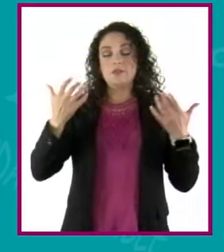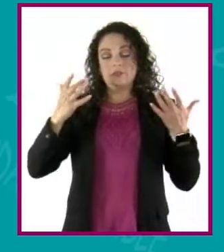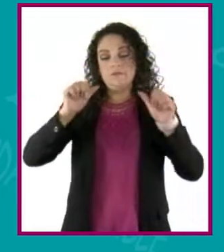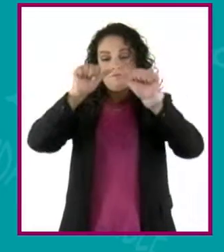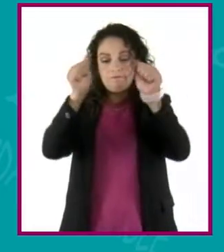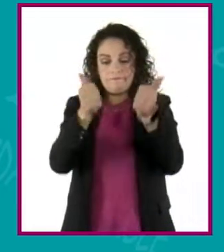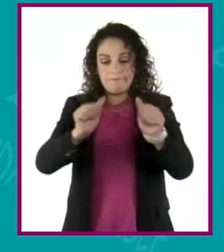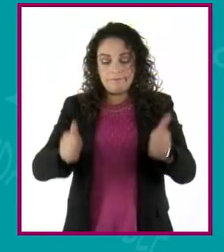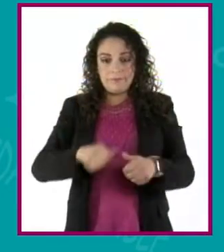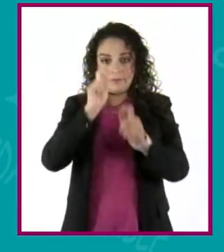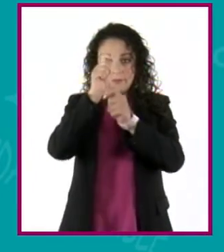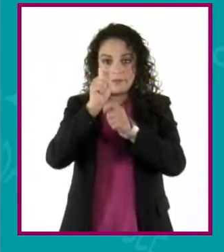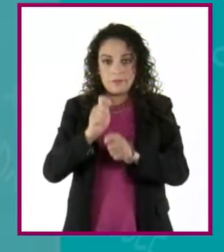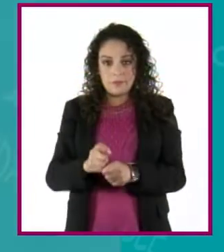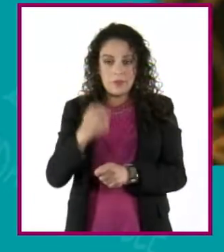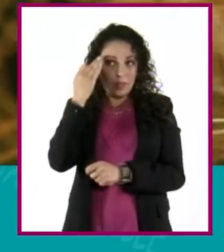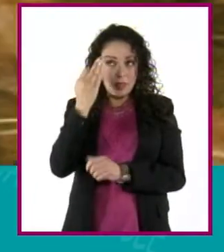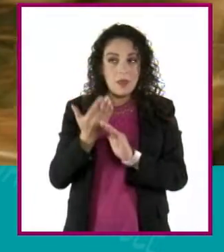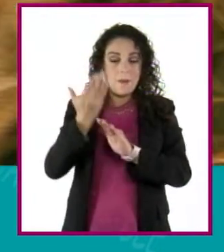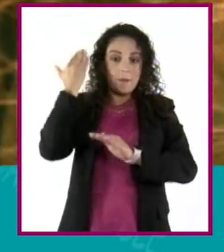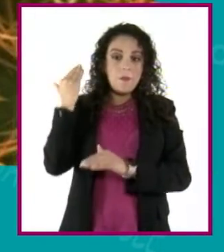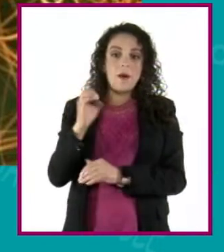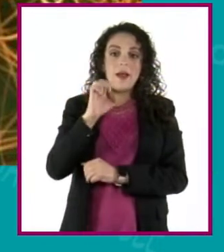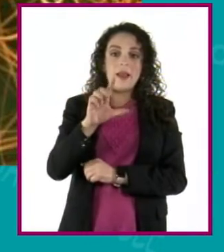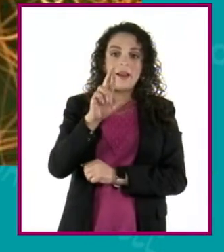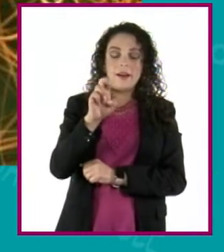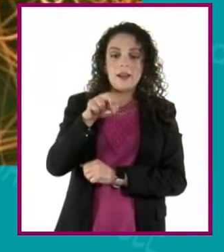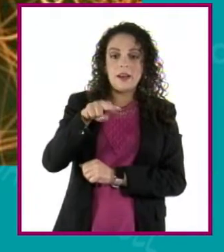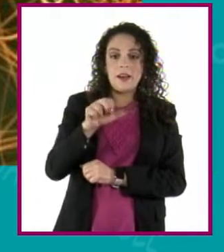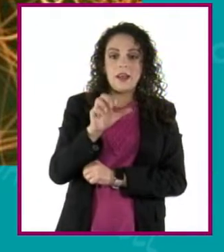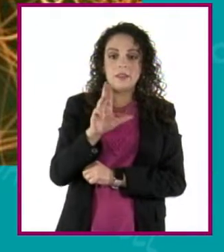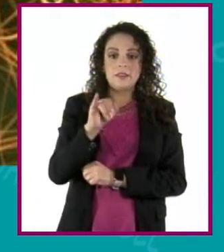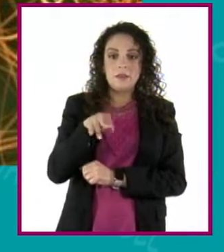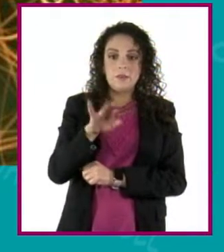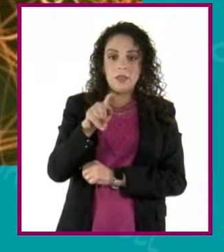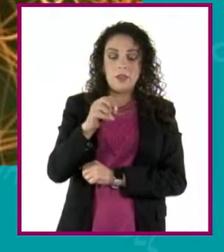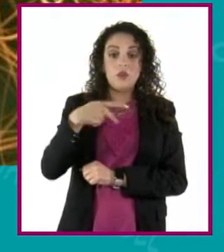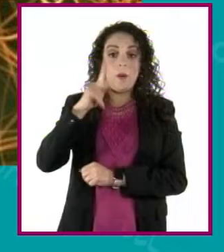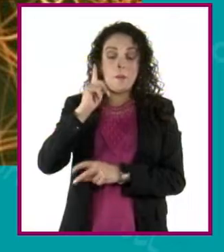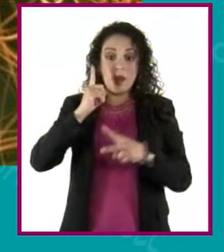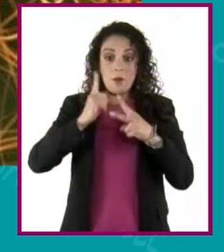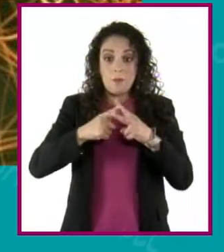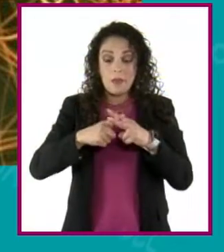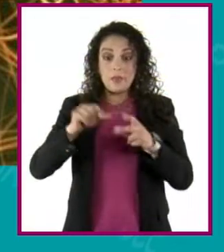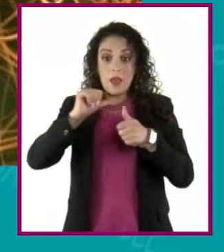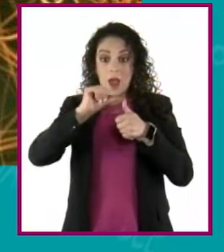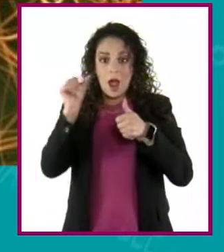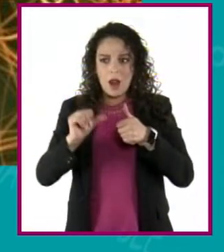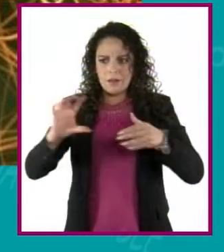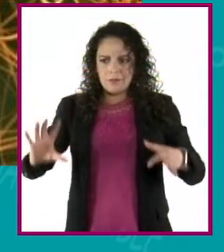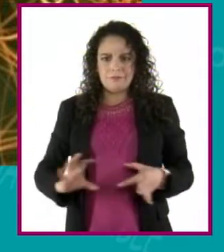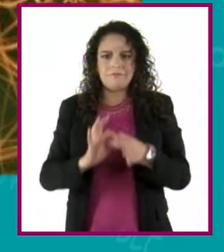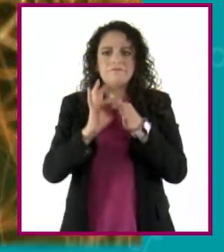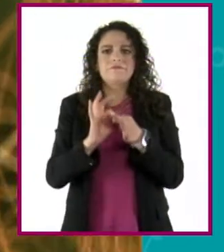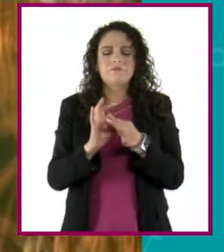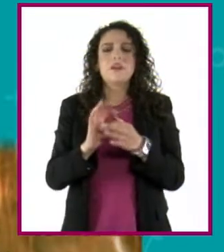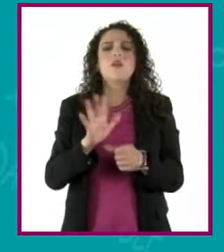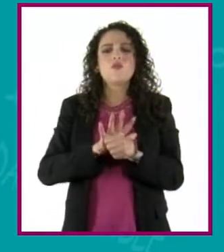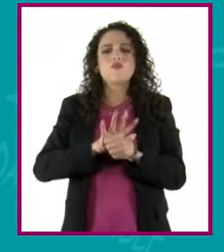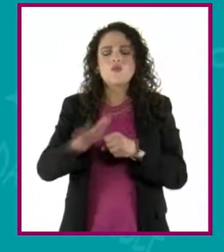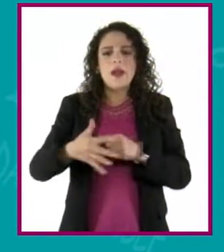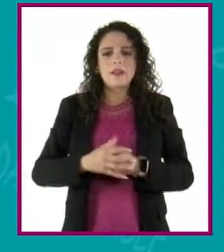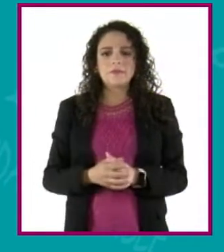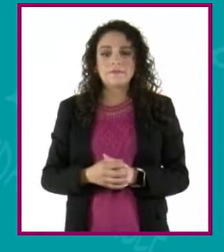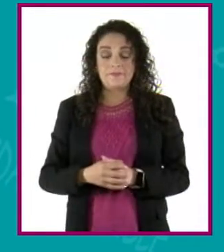Renacimiento. Sin embargo, el arte y las matemáticas comparten una historia en común, que va mucho más allá.